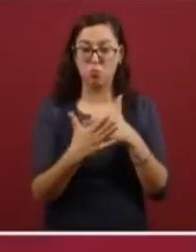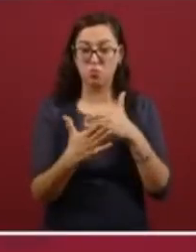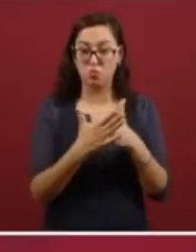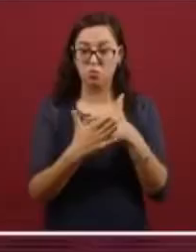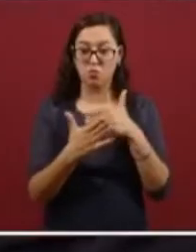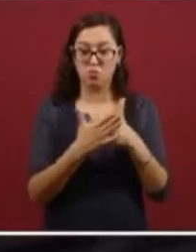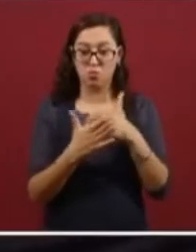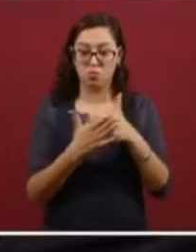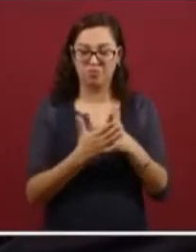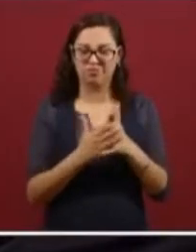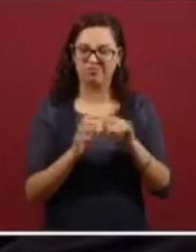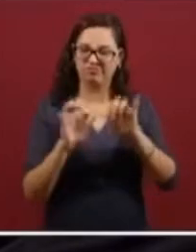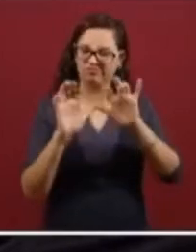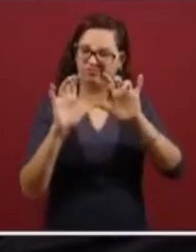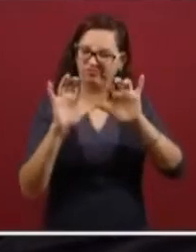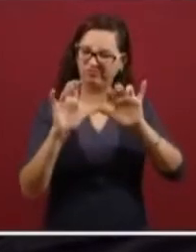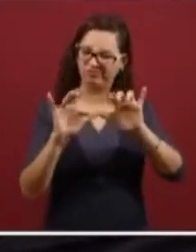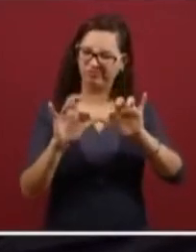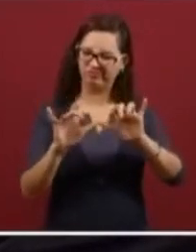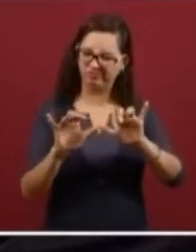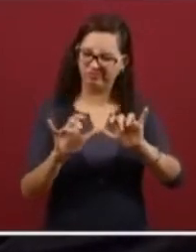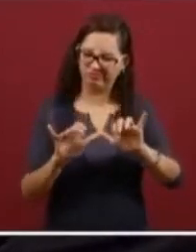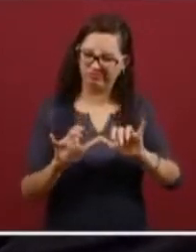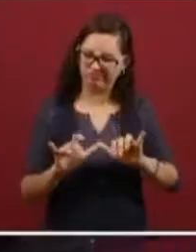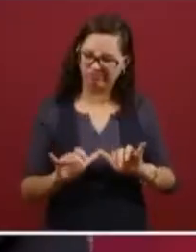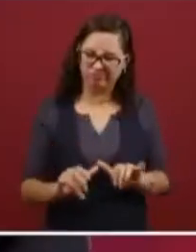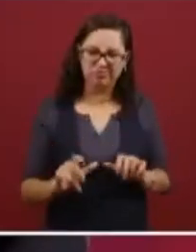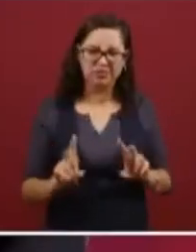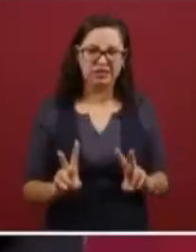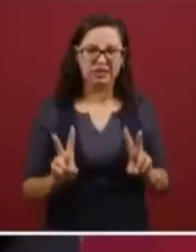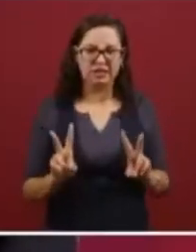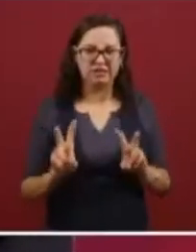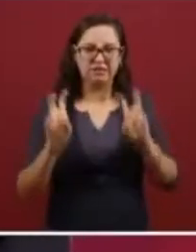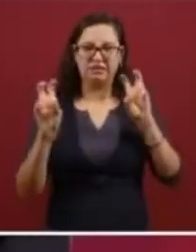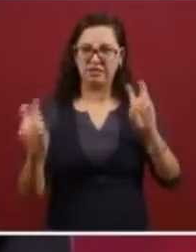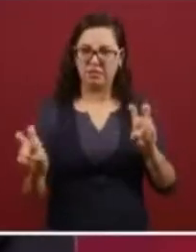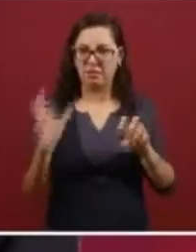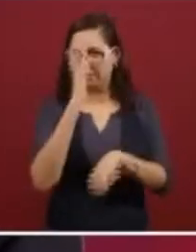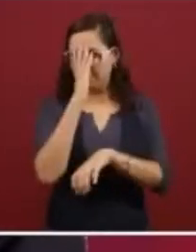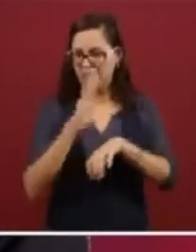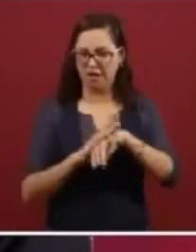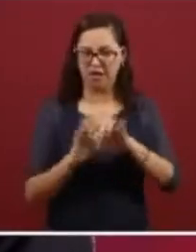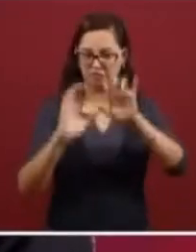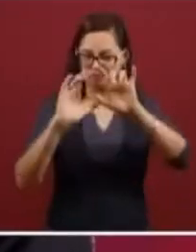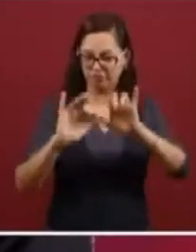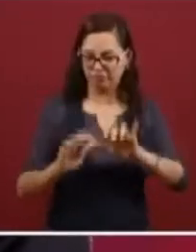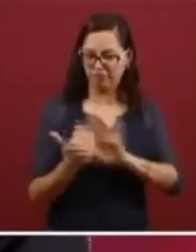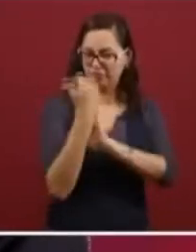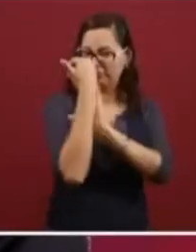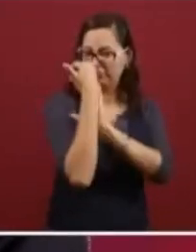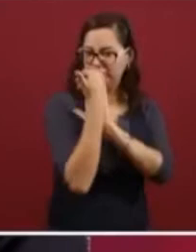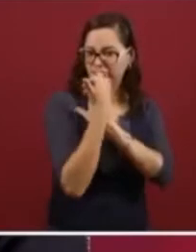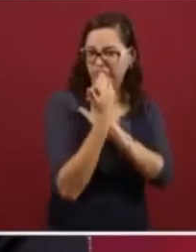en especial sobre este tema, un memorándum.